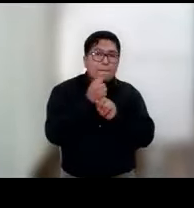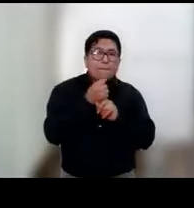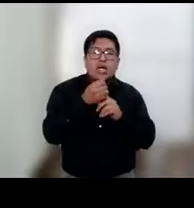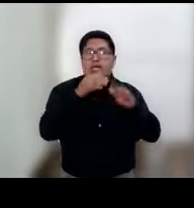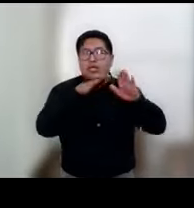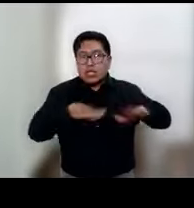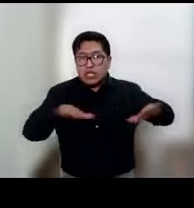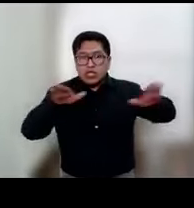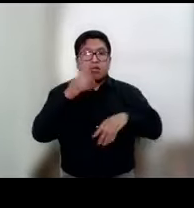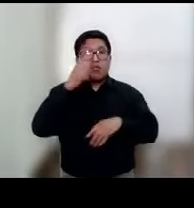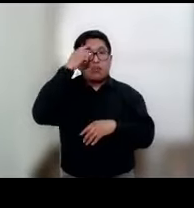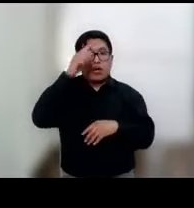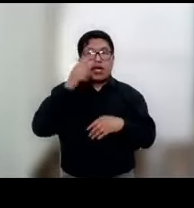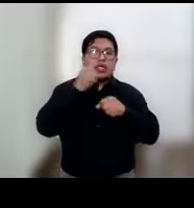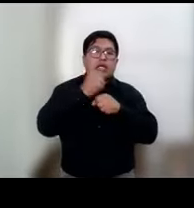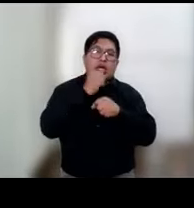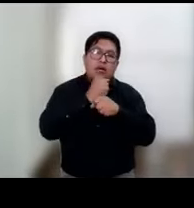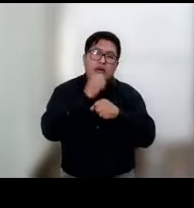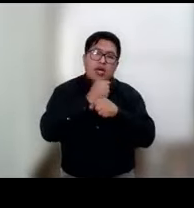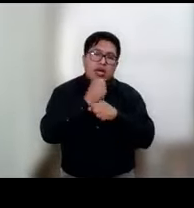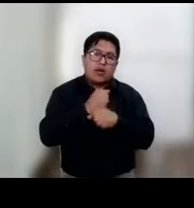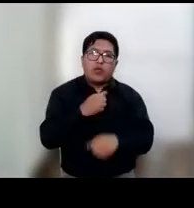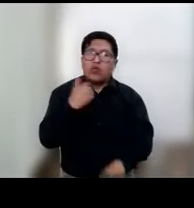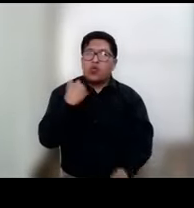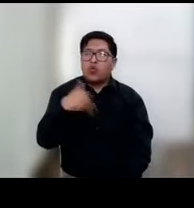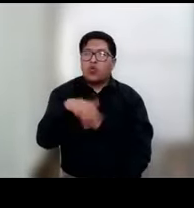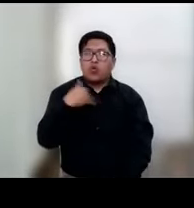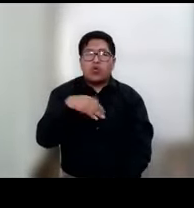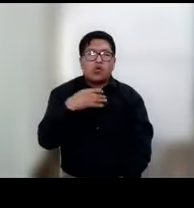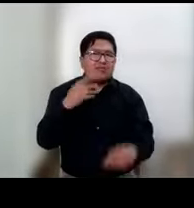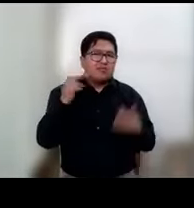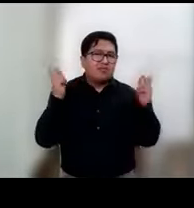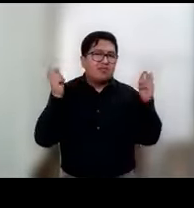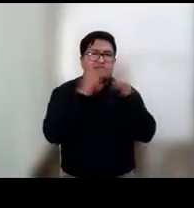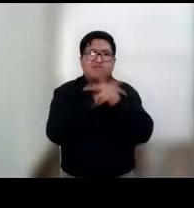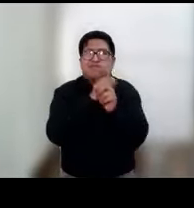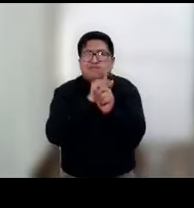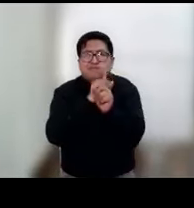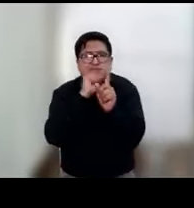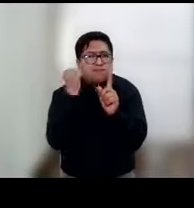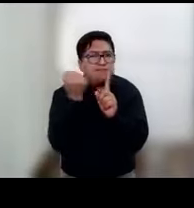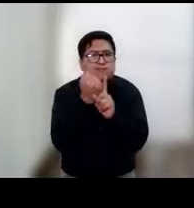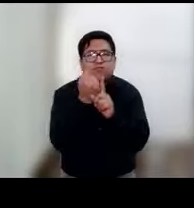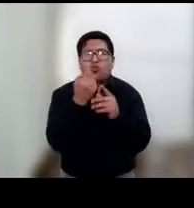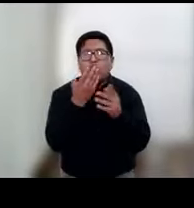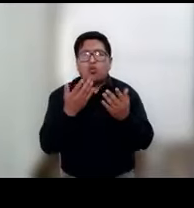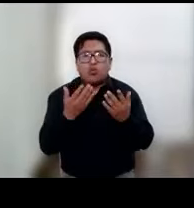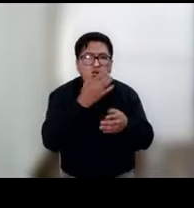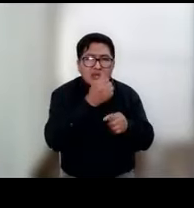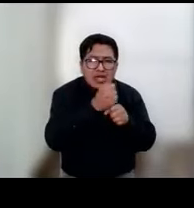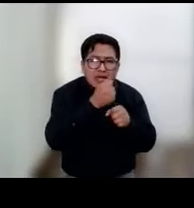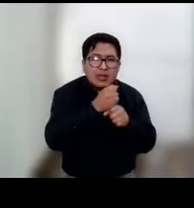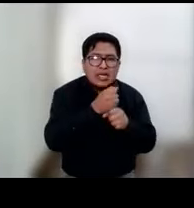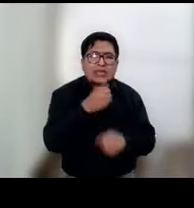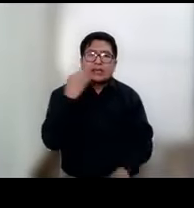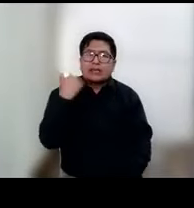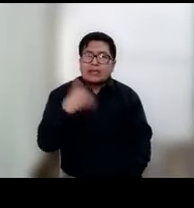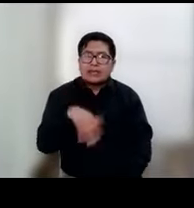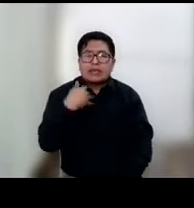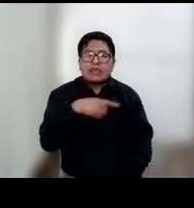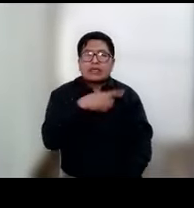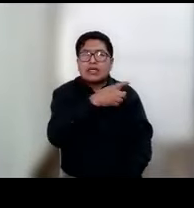parar con fines laborales en condiciones están totalmente inhumanos de convivencia asignados en